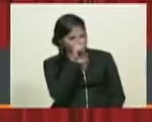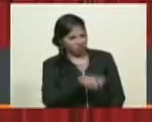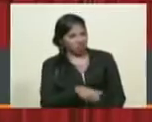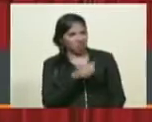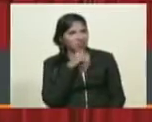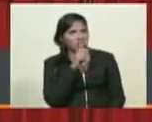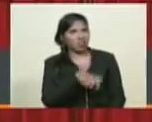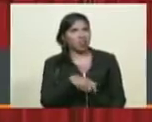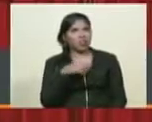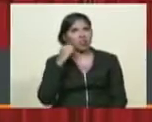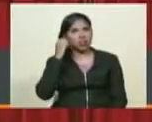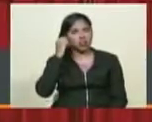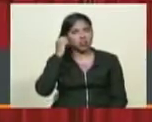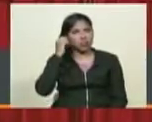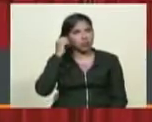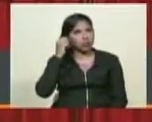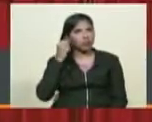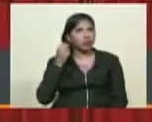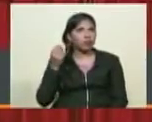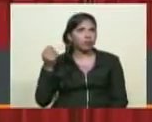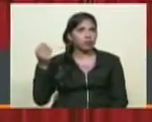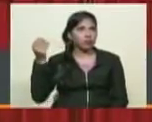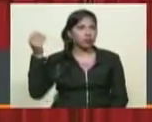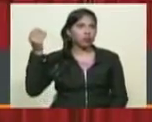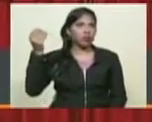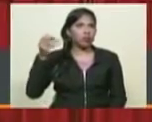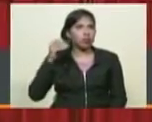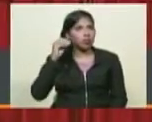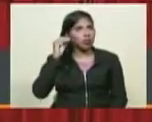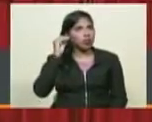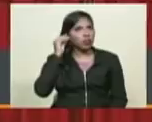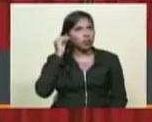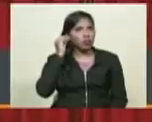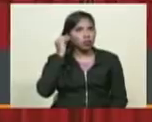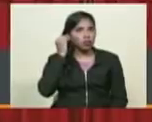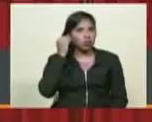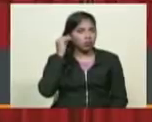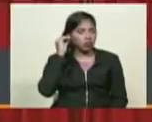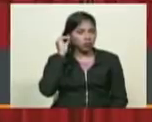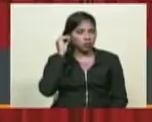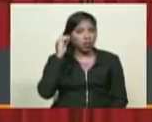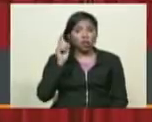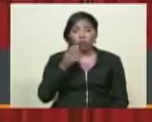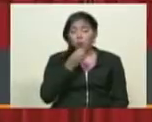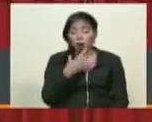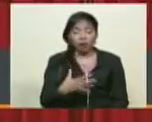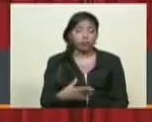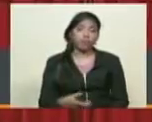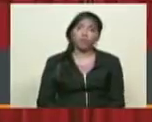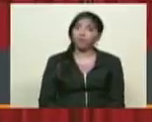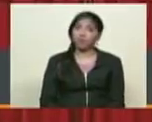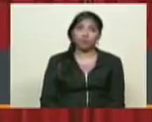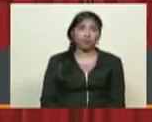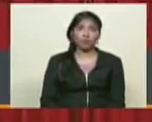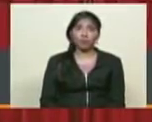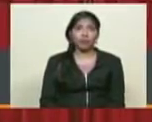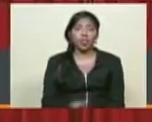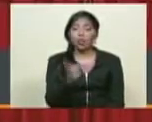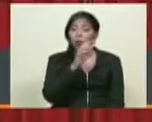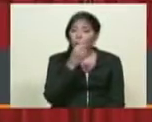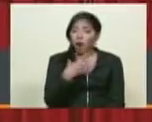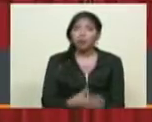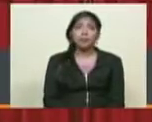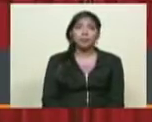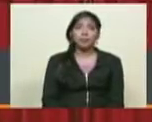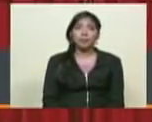salió? No es lógico, no es bueno para la política. Formen sus cuadros en los